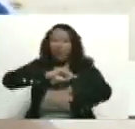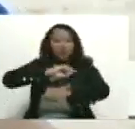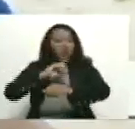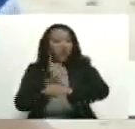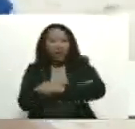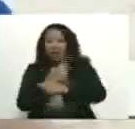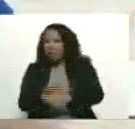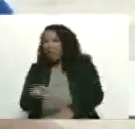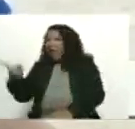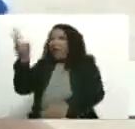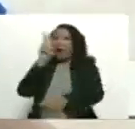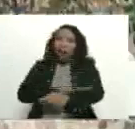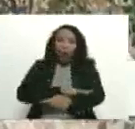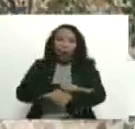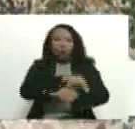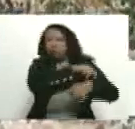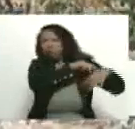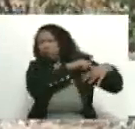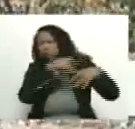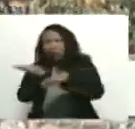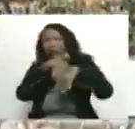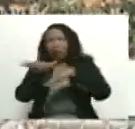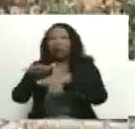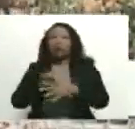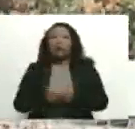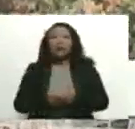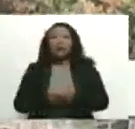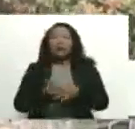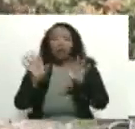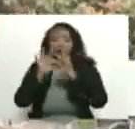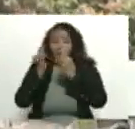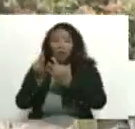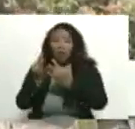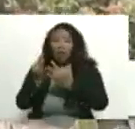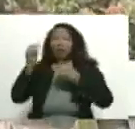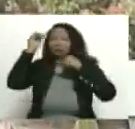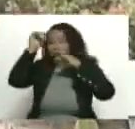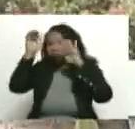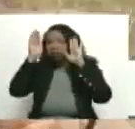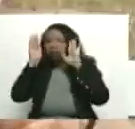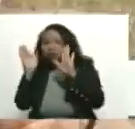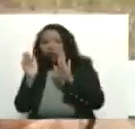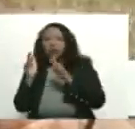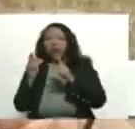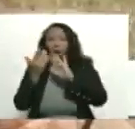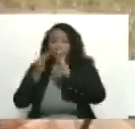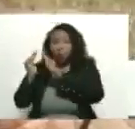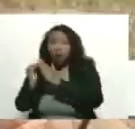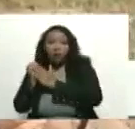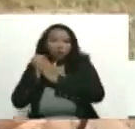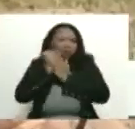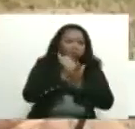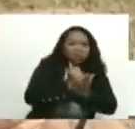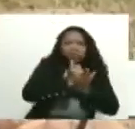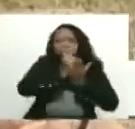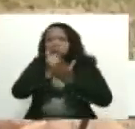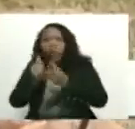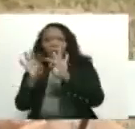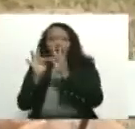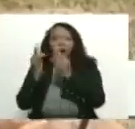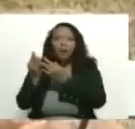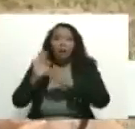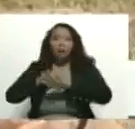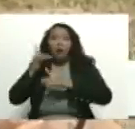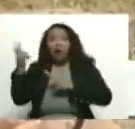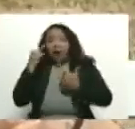cosas que no puede las familias han sido atendidas la misma comunidad estamos apoyando verdad porque aquí